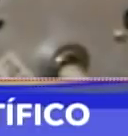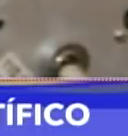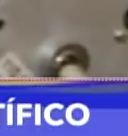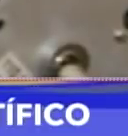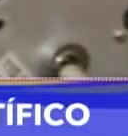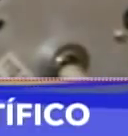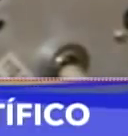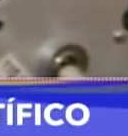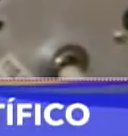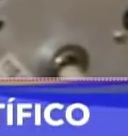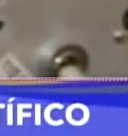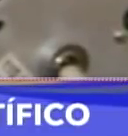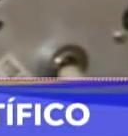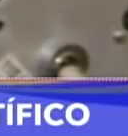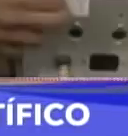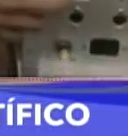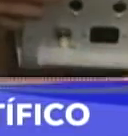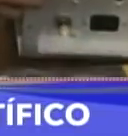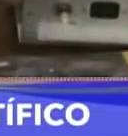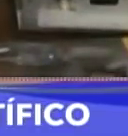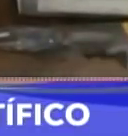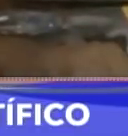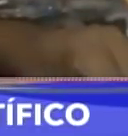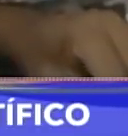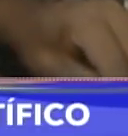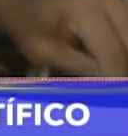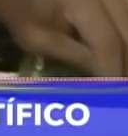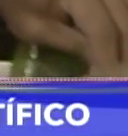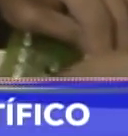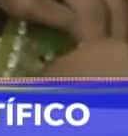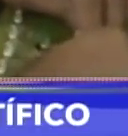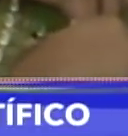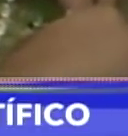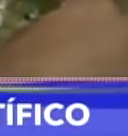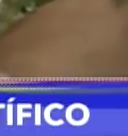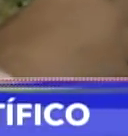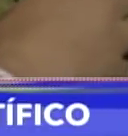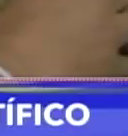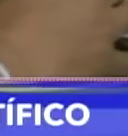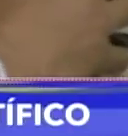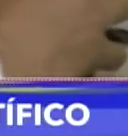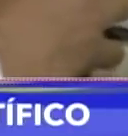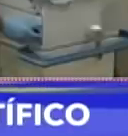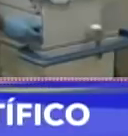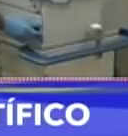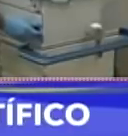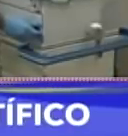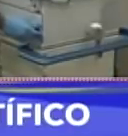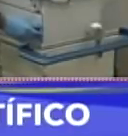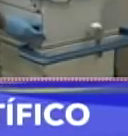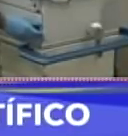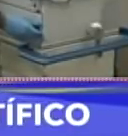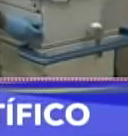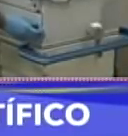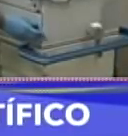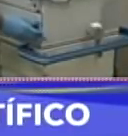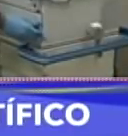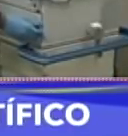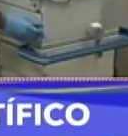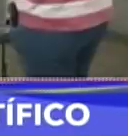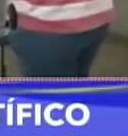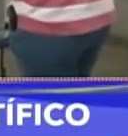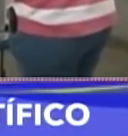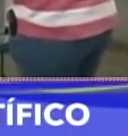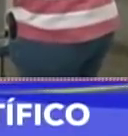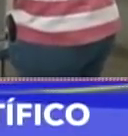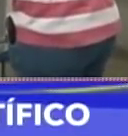y retiraron las compañías que podían hacer servicio especializado a las incubadoras. Ahí está el cinismo. Ajá. La